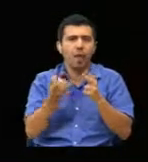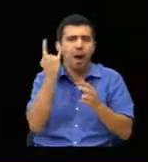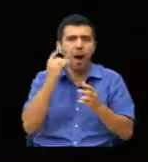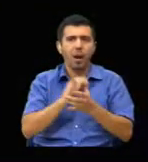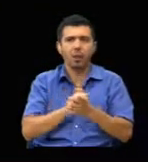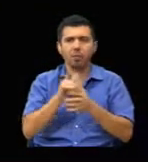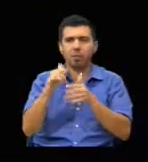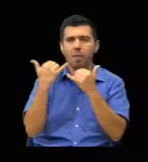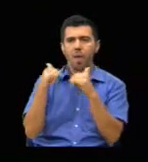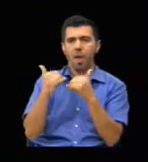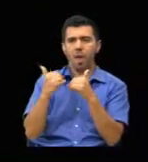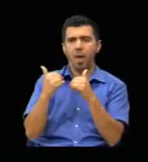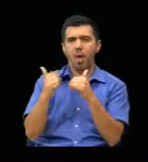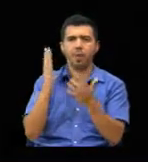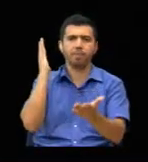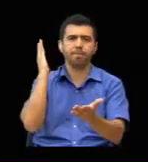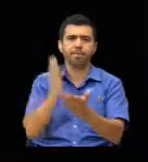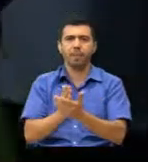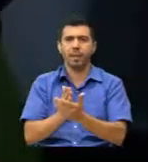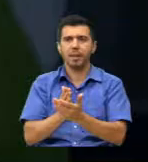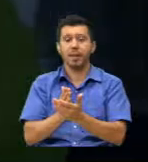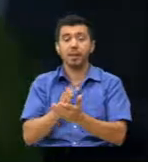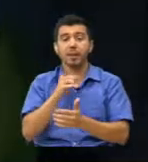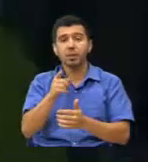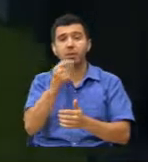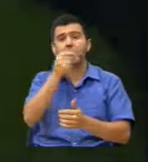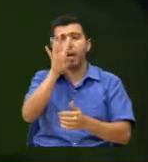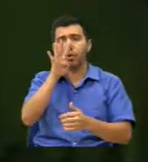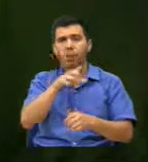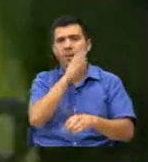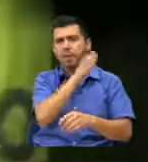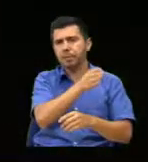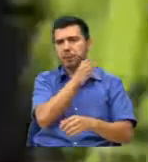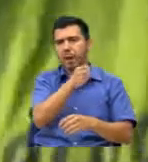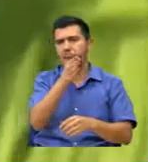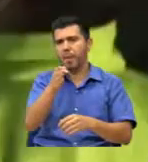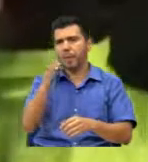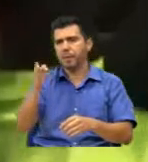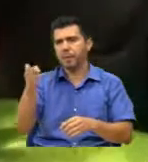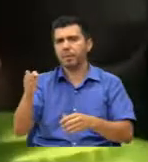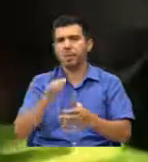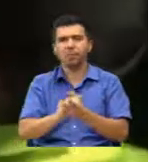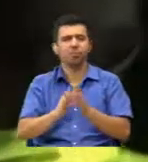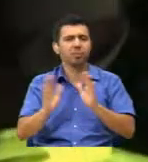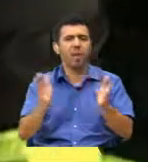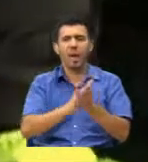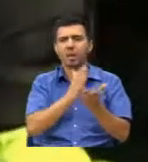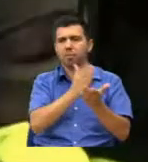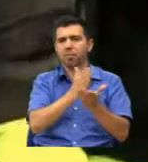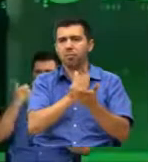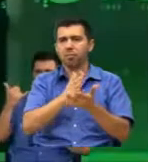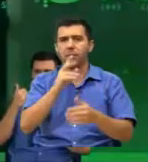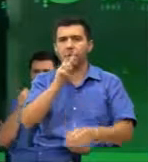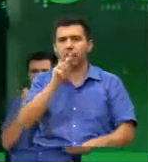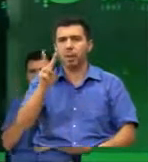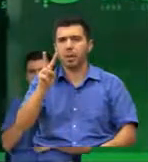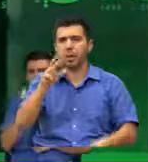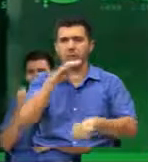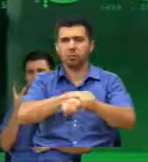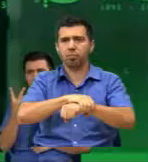informó que ya se han realizado 14 operaciones anti instrucción a la fecha llevamos 22 capturas por